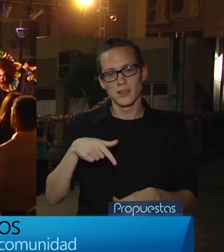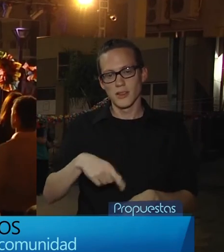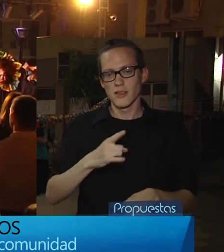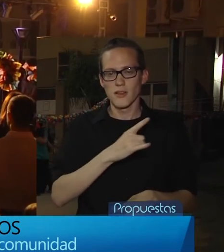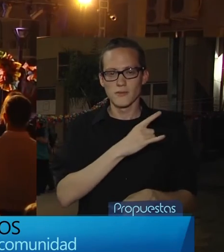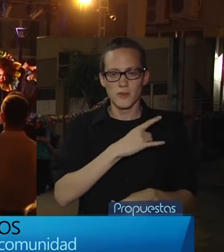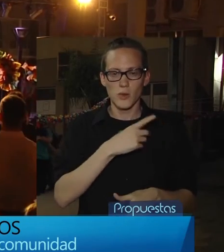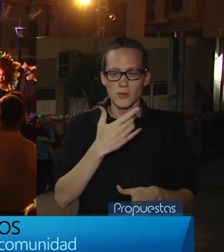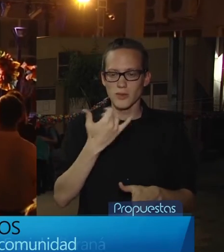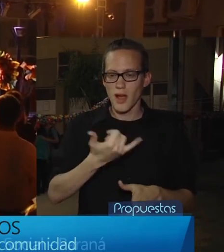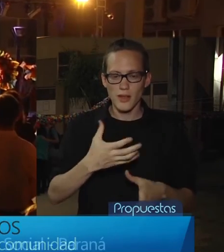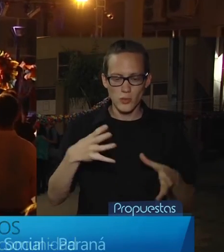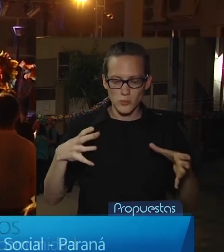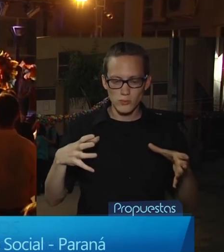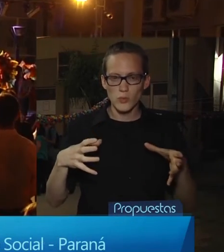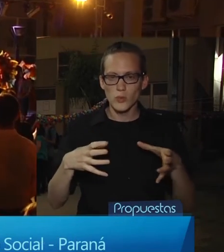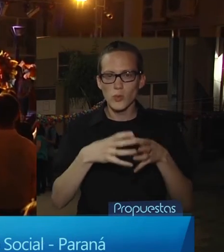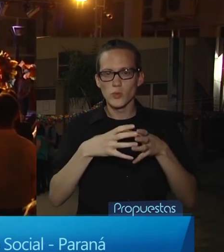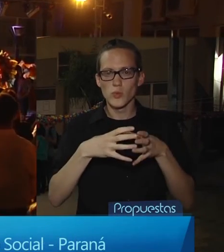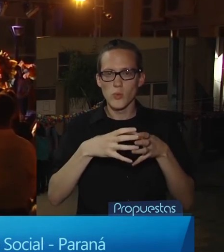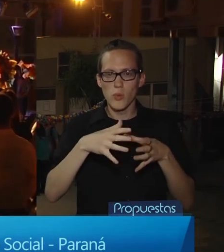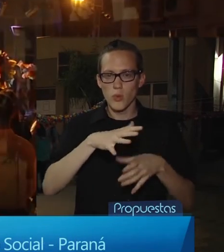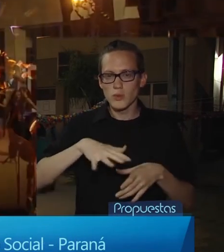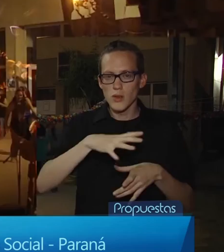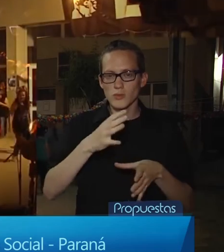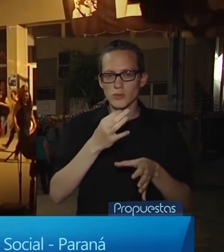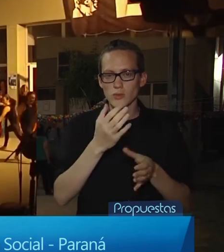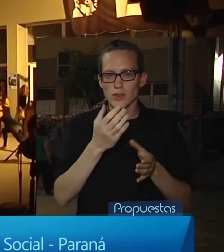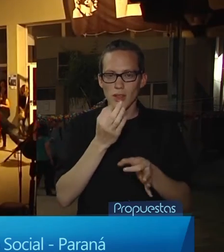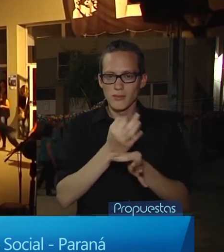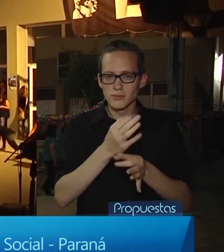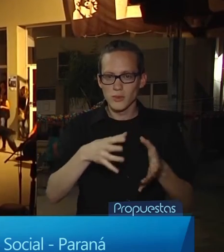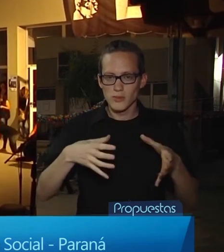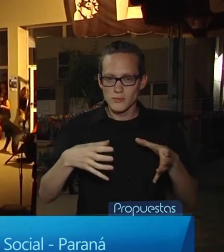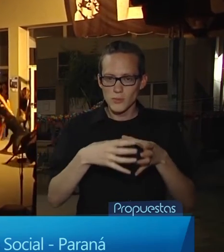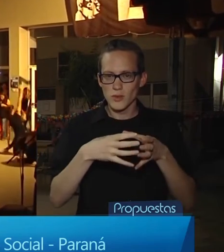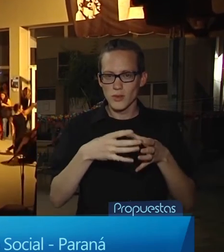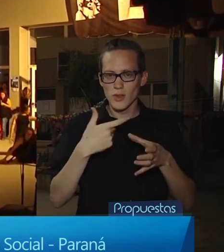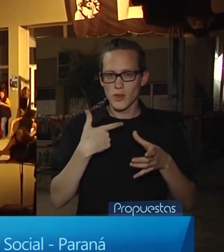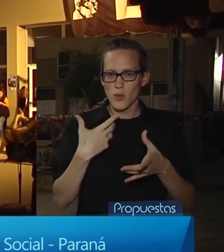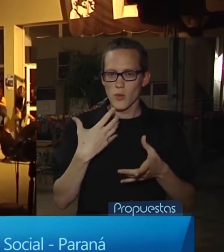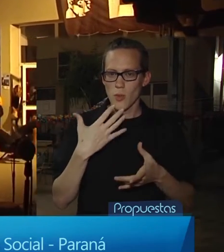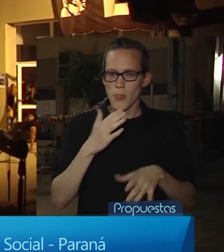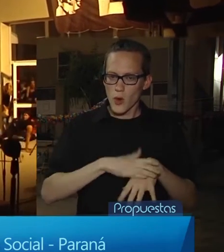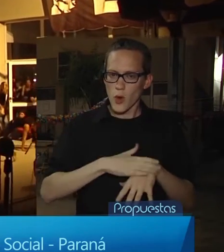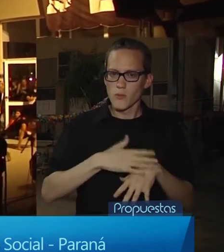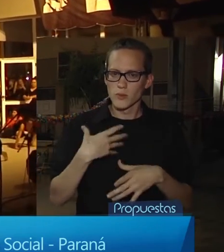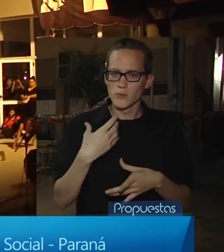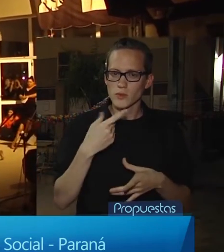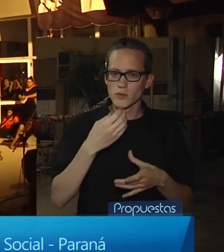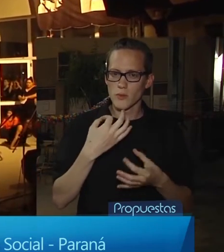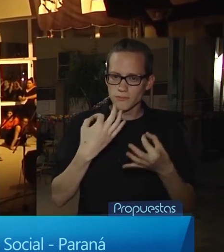digo que es una facultad que cuenta con un colectivo, digamos, de su comunidad académica, de